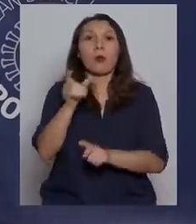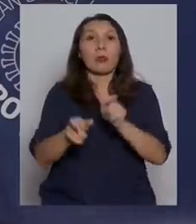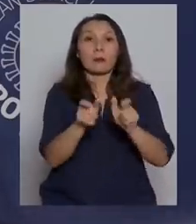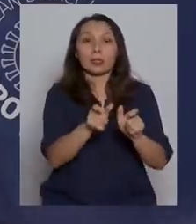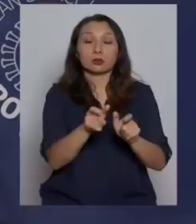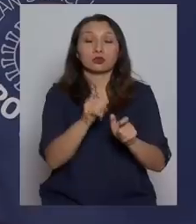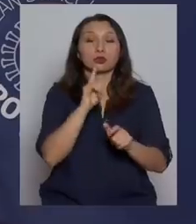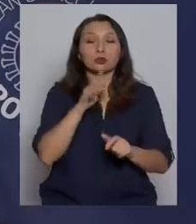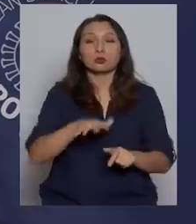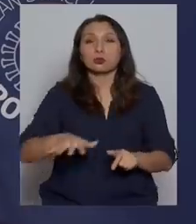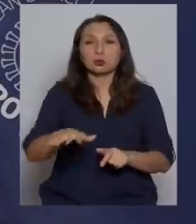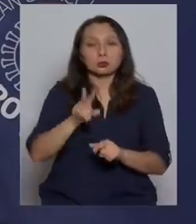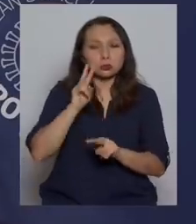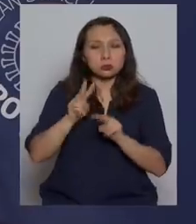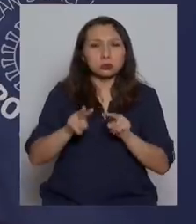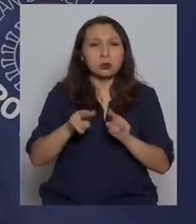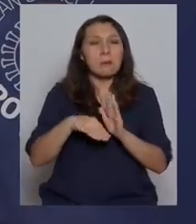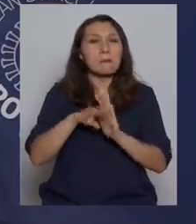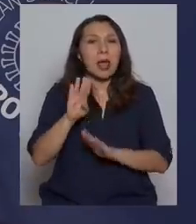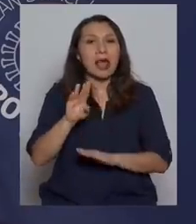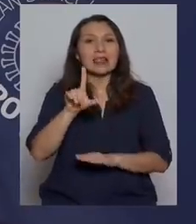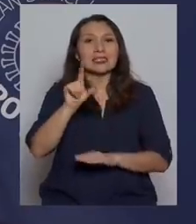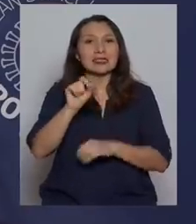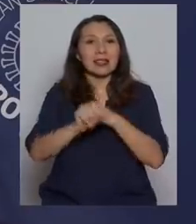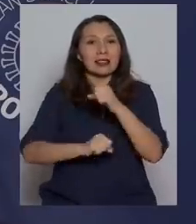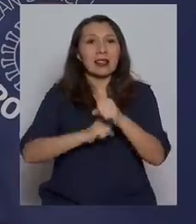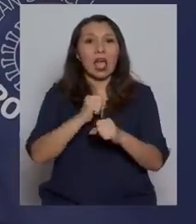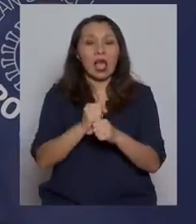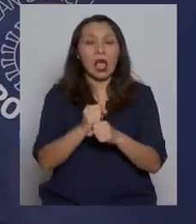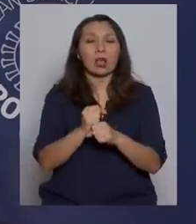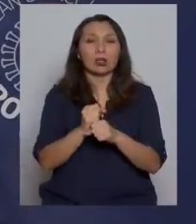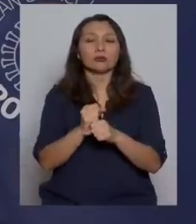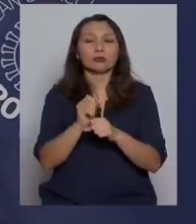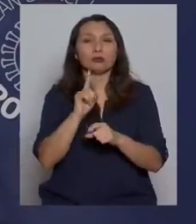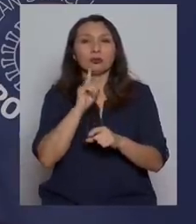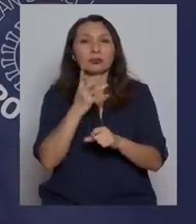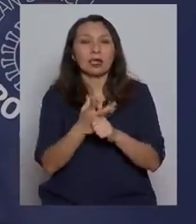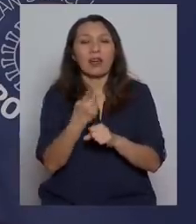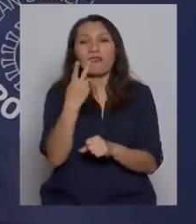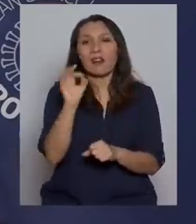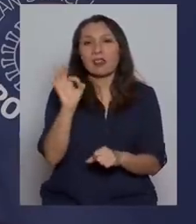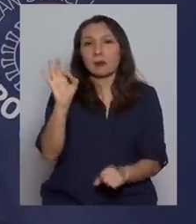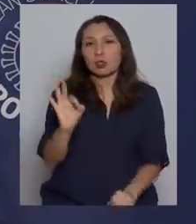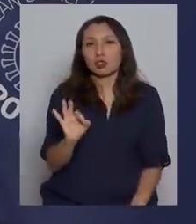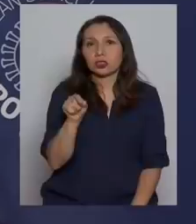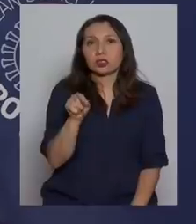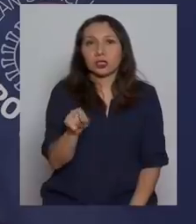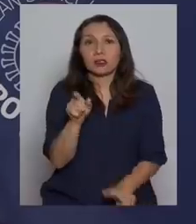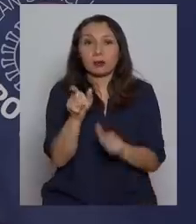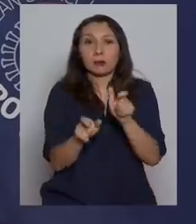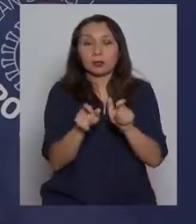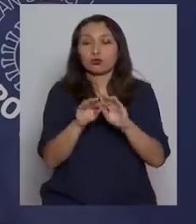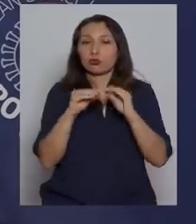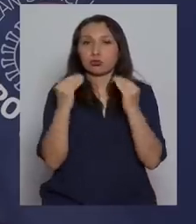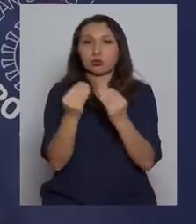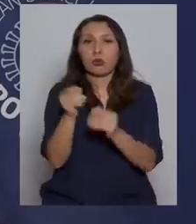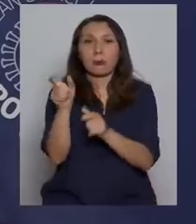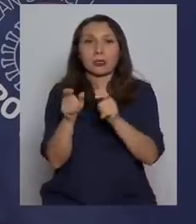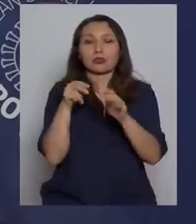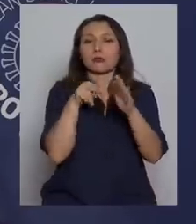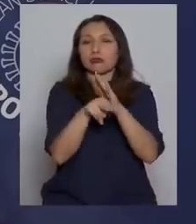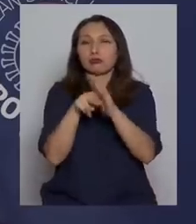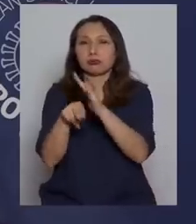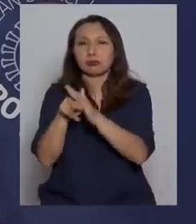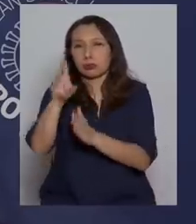de personas mayores de 70 años con una participación del 20% del total de